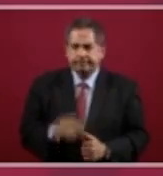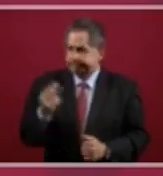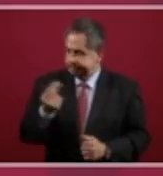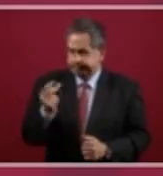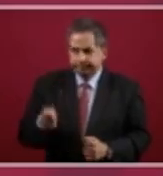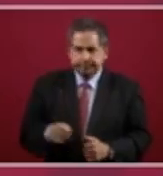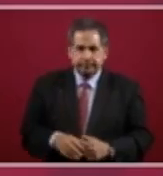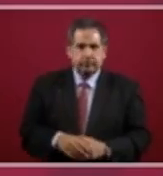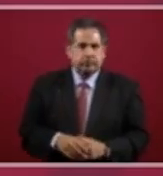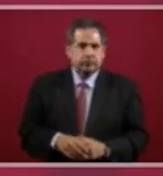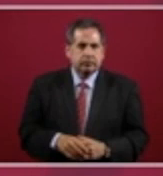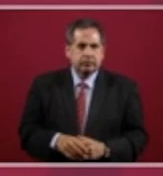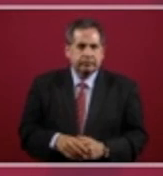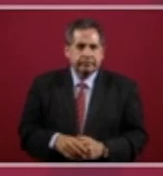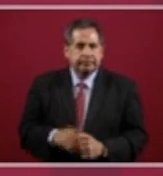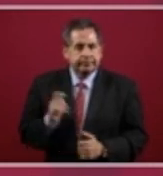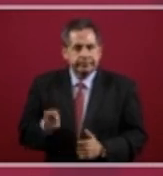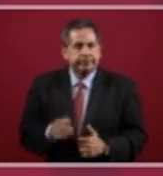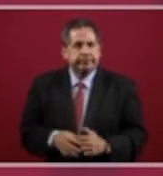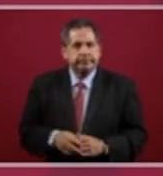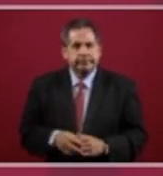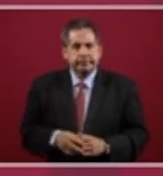Tienen que